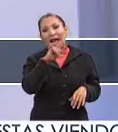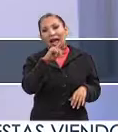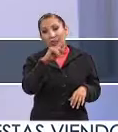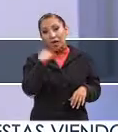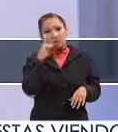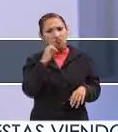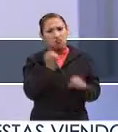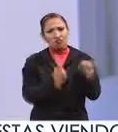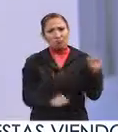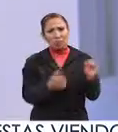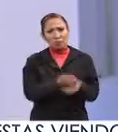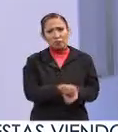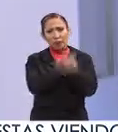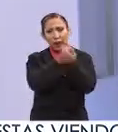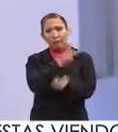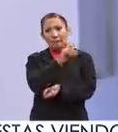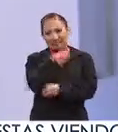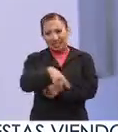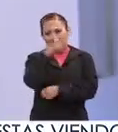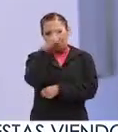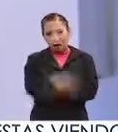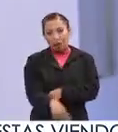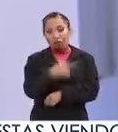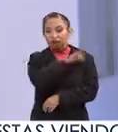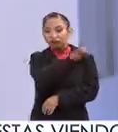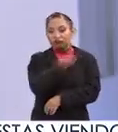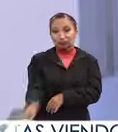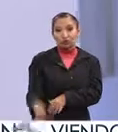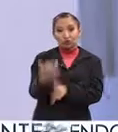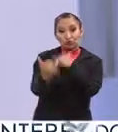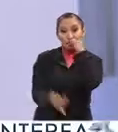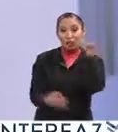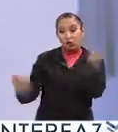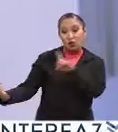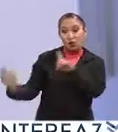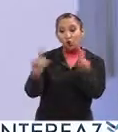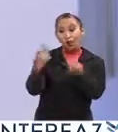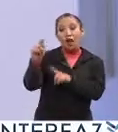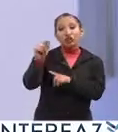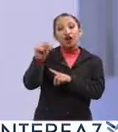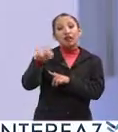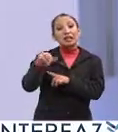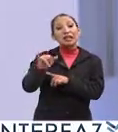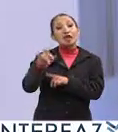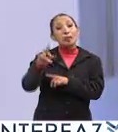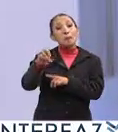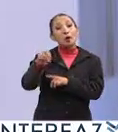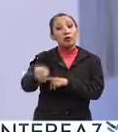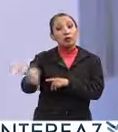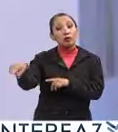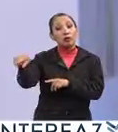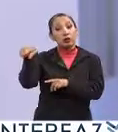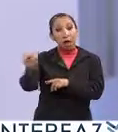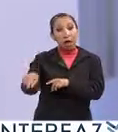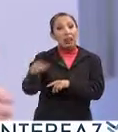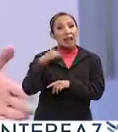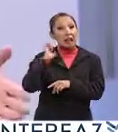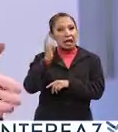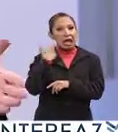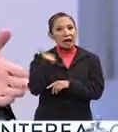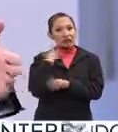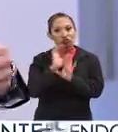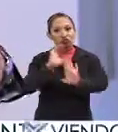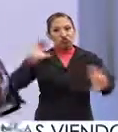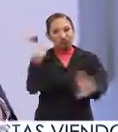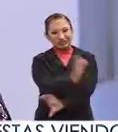las mejores exponentes del voleibol de playa en nuestro país, le ganó la partida a Tony Romo, el ex mariscal de